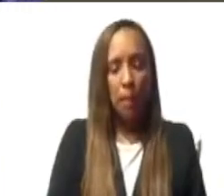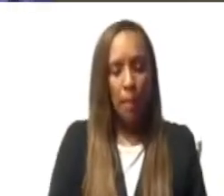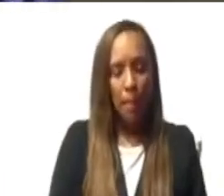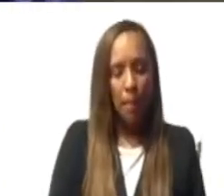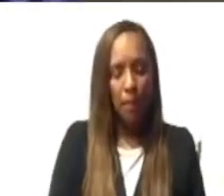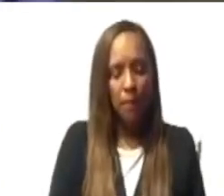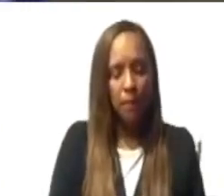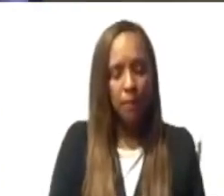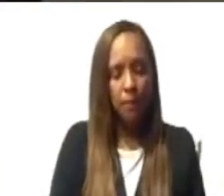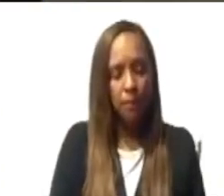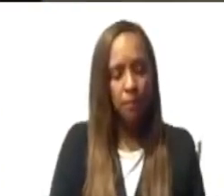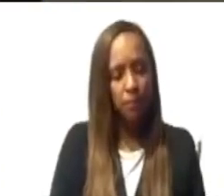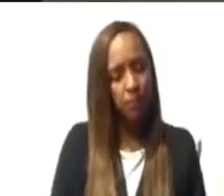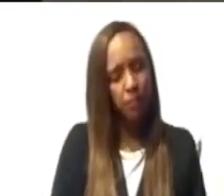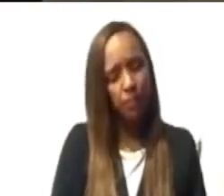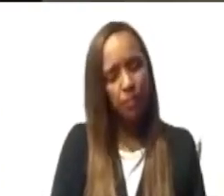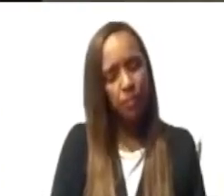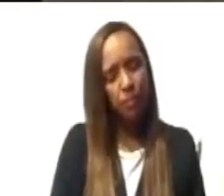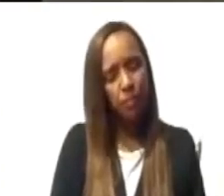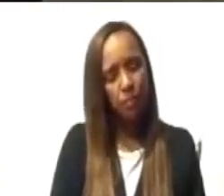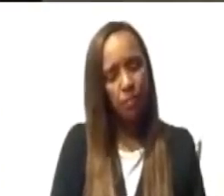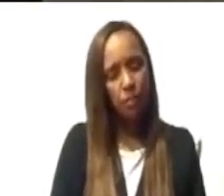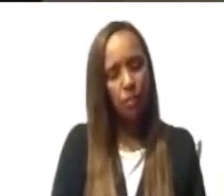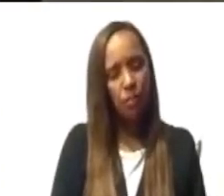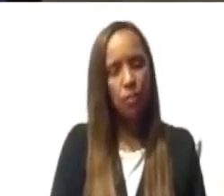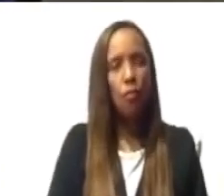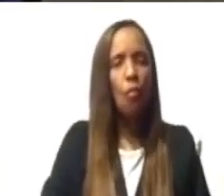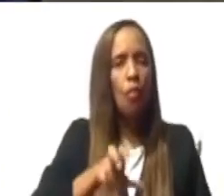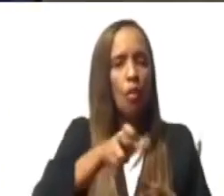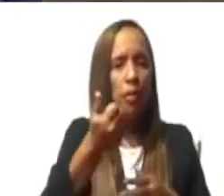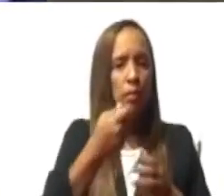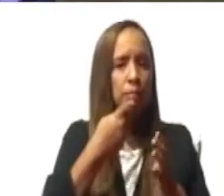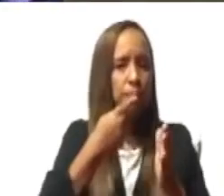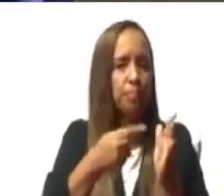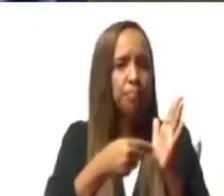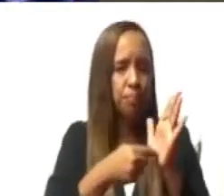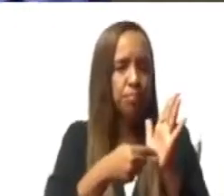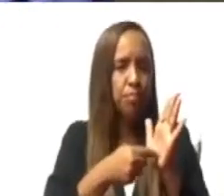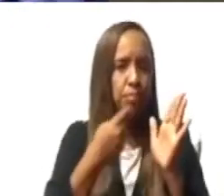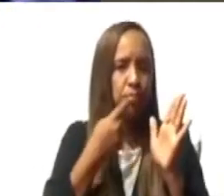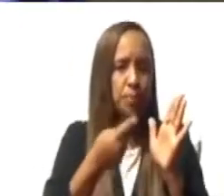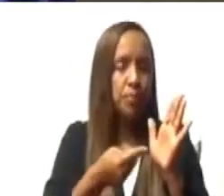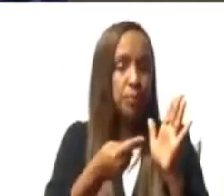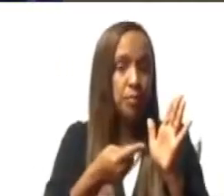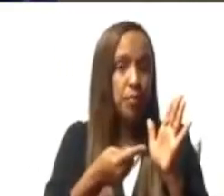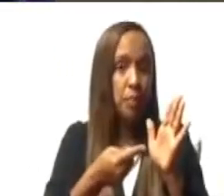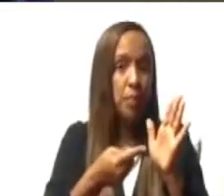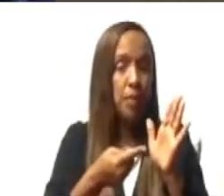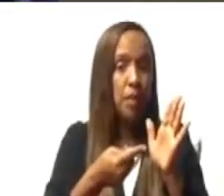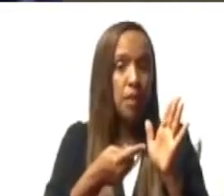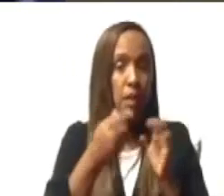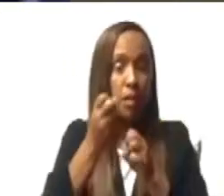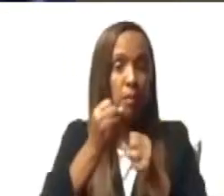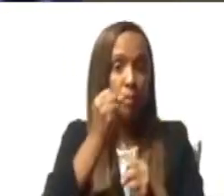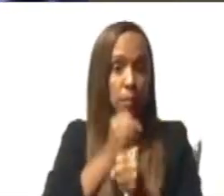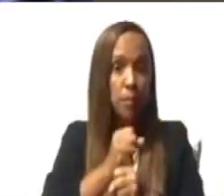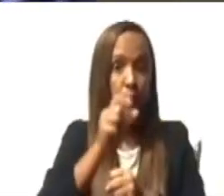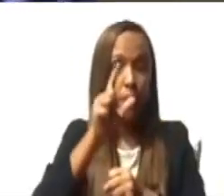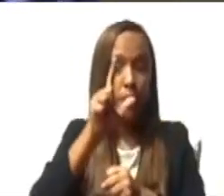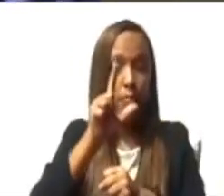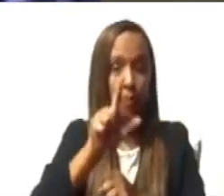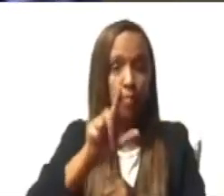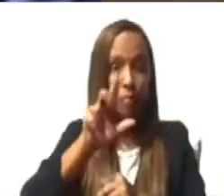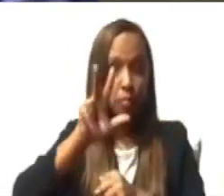dice, cito: para el cierre del 2023 se estima que los ingresos alcanzarán